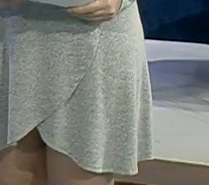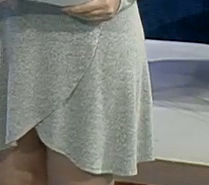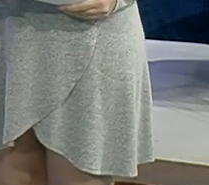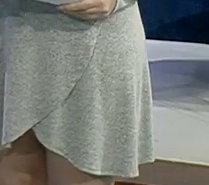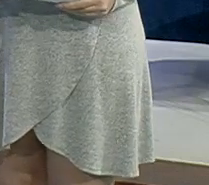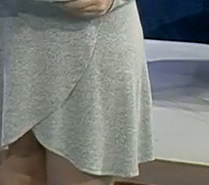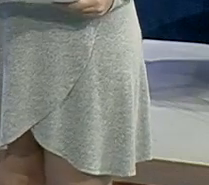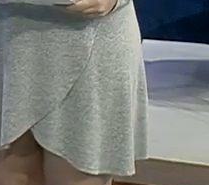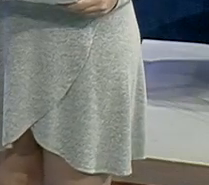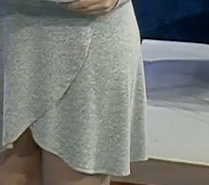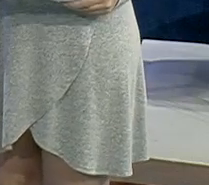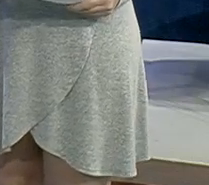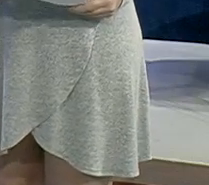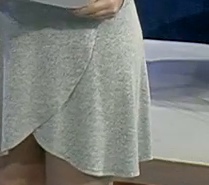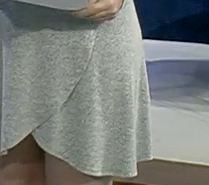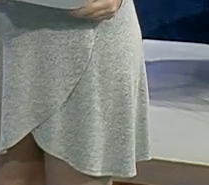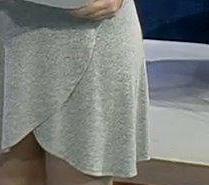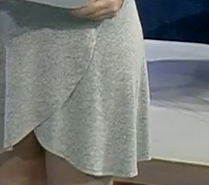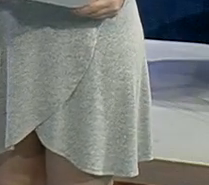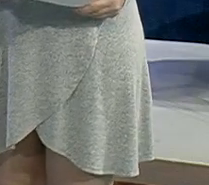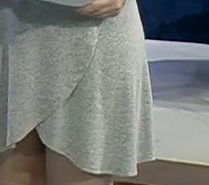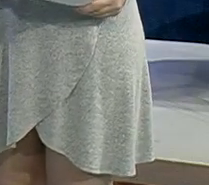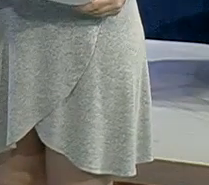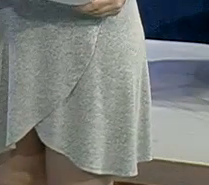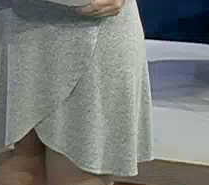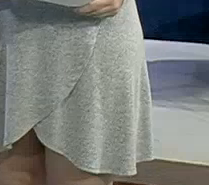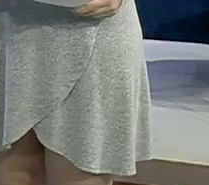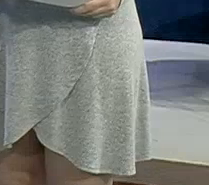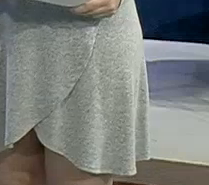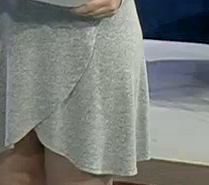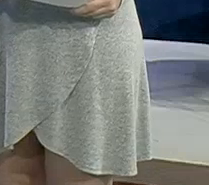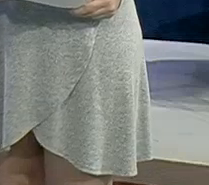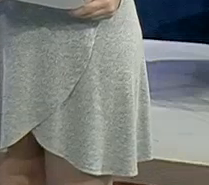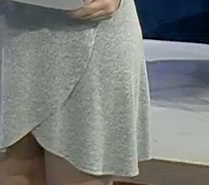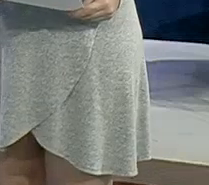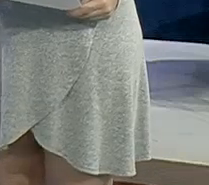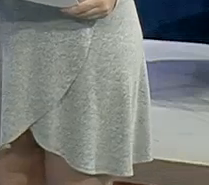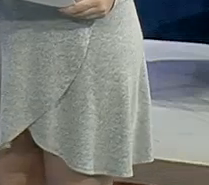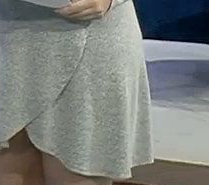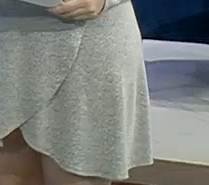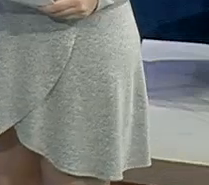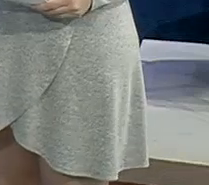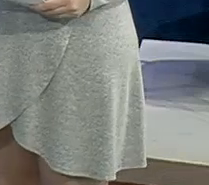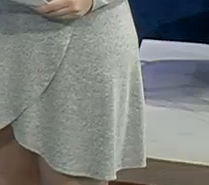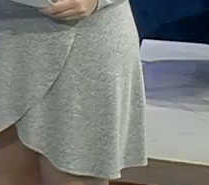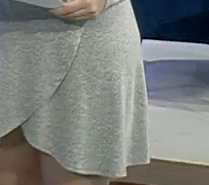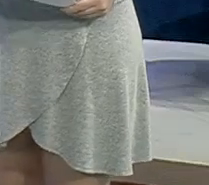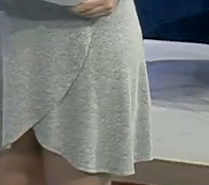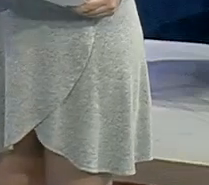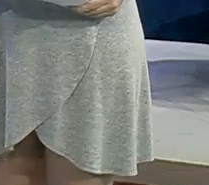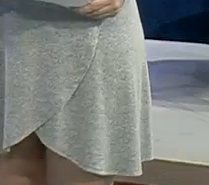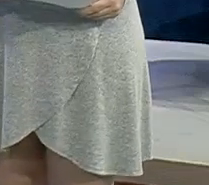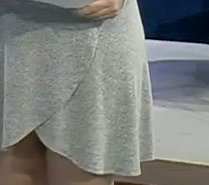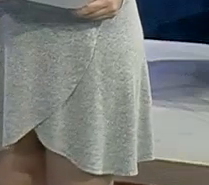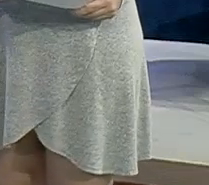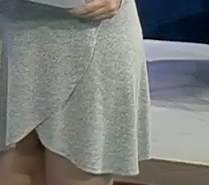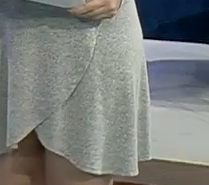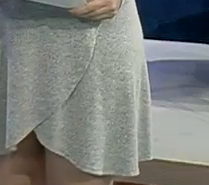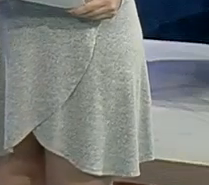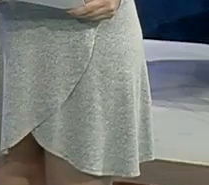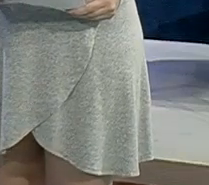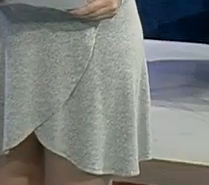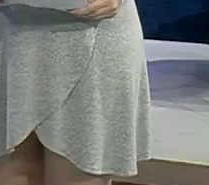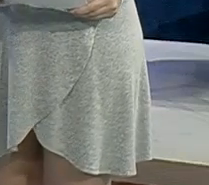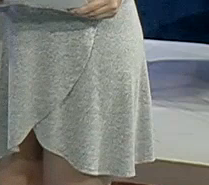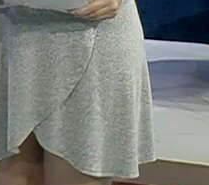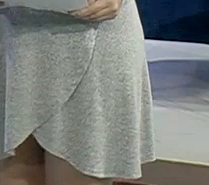para la gran audiencia que nos sigue, la teleaudiencia que nos sigue regularmente acá en esta programación, como tú decías, con muchas actividades que se rindieron en